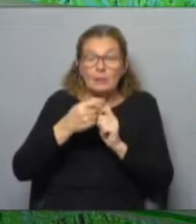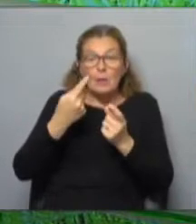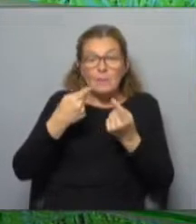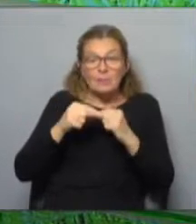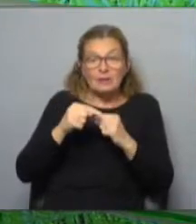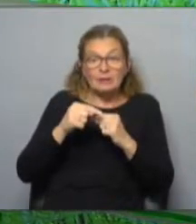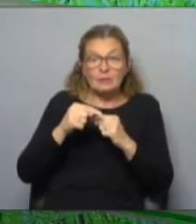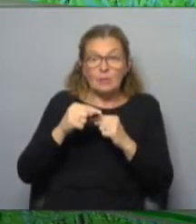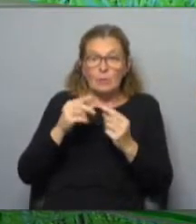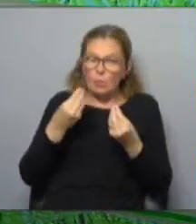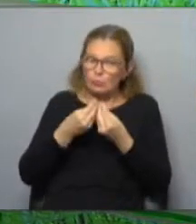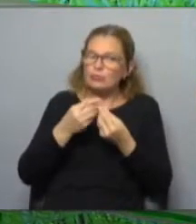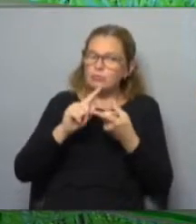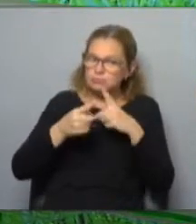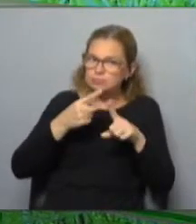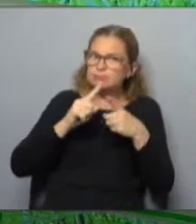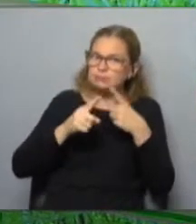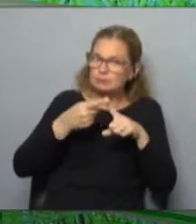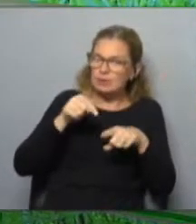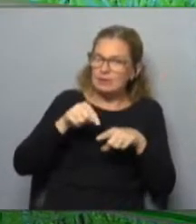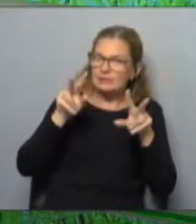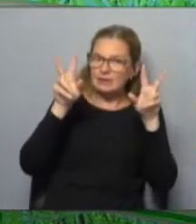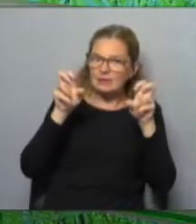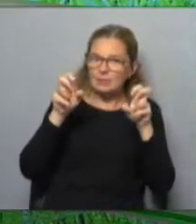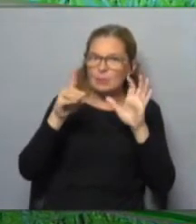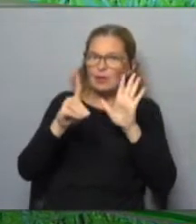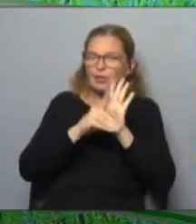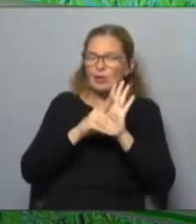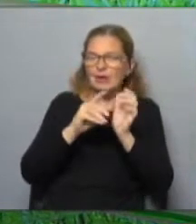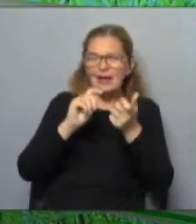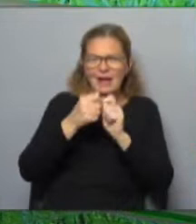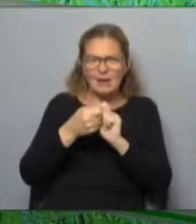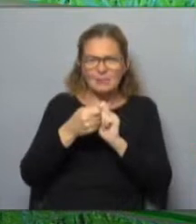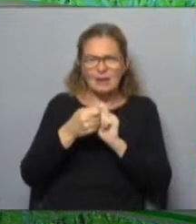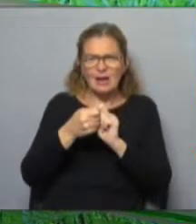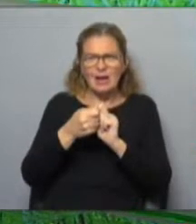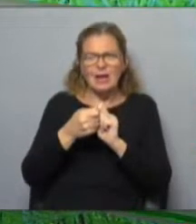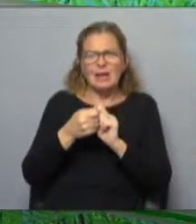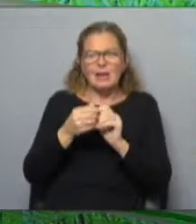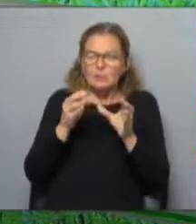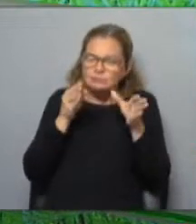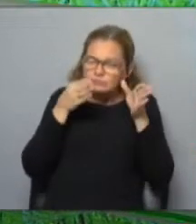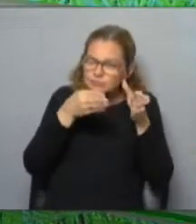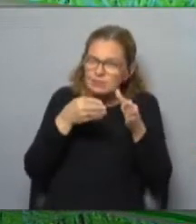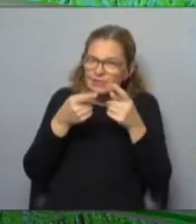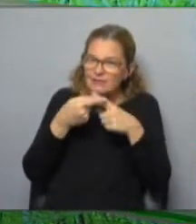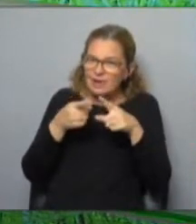pero sí ha dado bastante que hablar este tema porque es un decreto que modifica, bueno, en particular varias cuestiones vinculadas a la